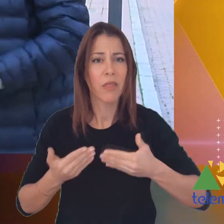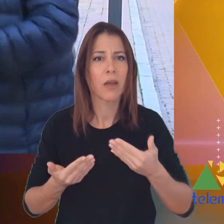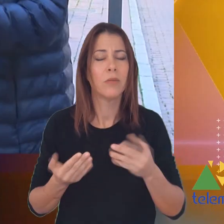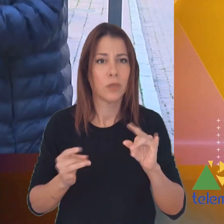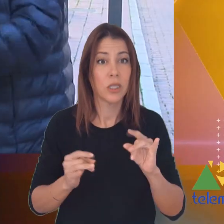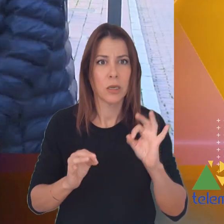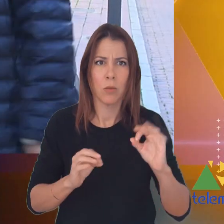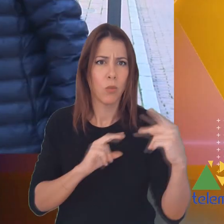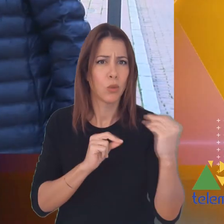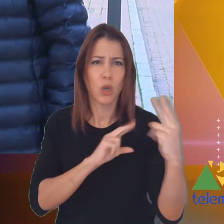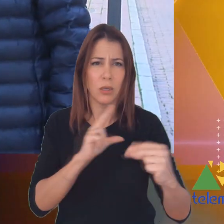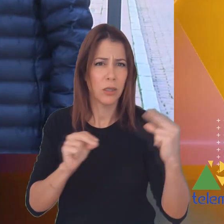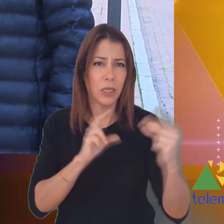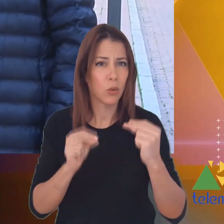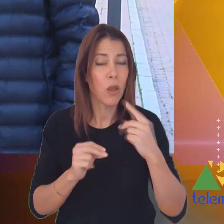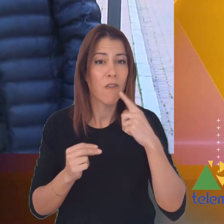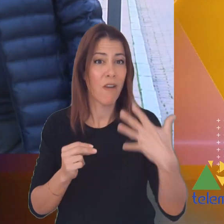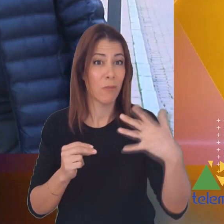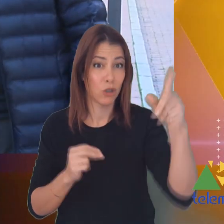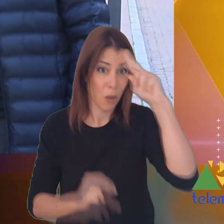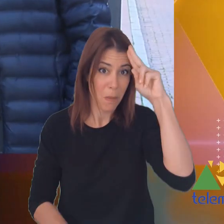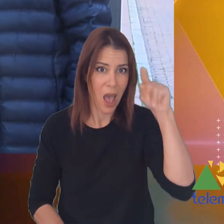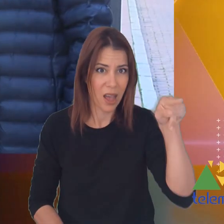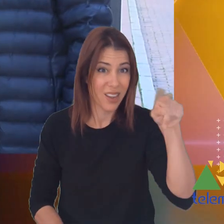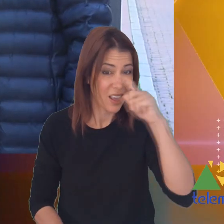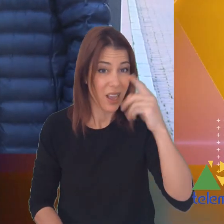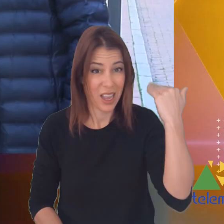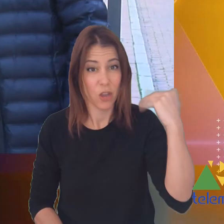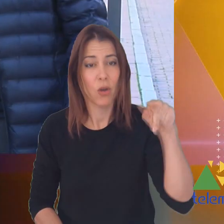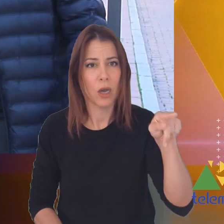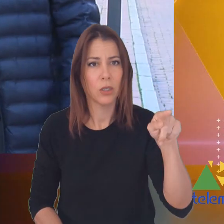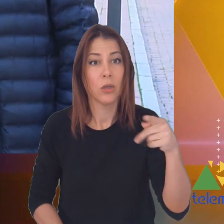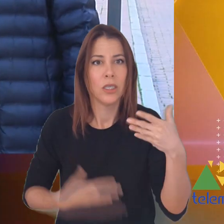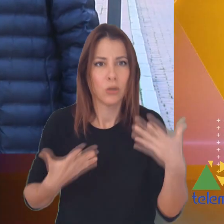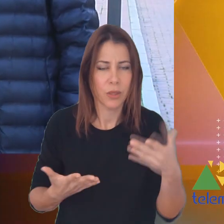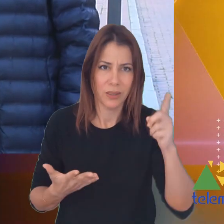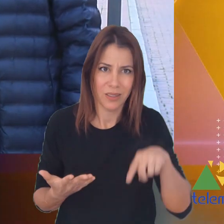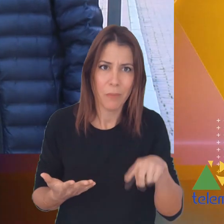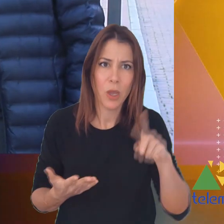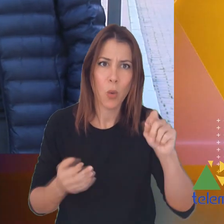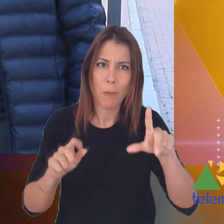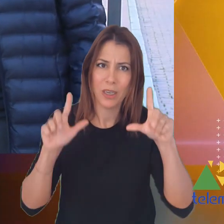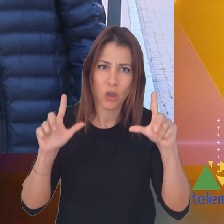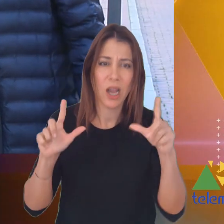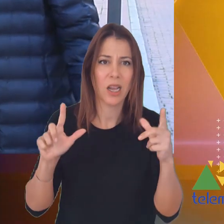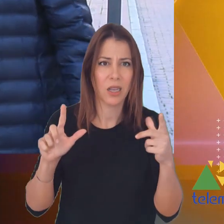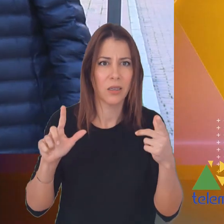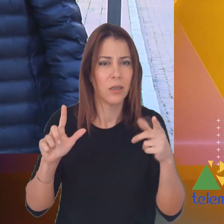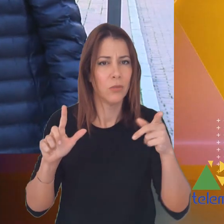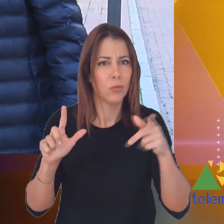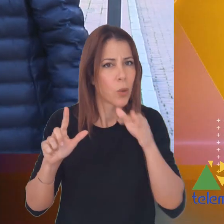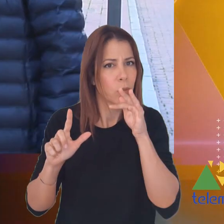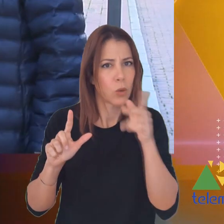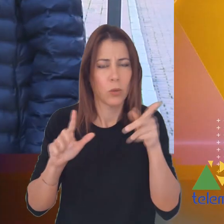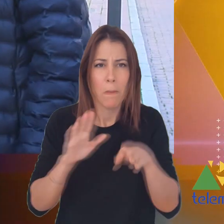famoso las tertulias madrileñas de aquellos años, y bueno, y por supuesto un personaje pues que mantuvo